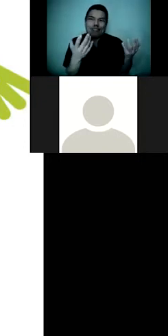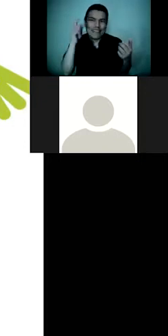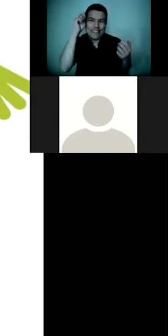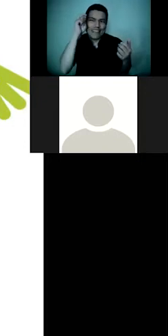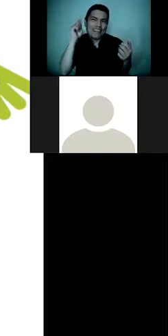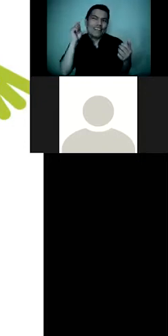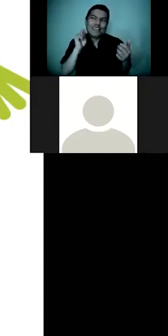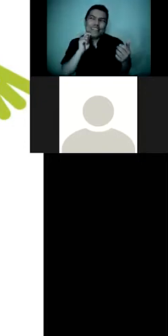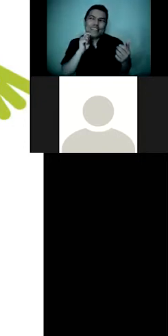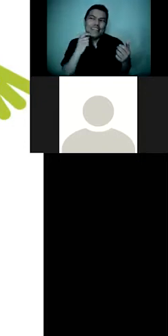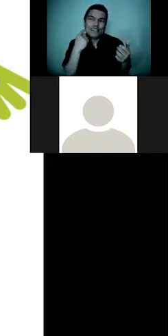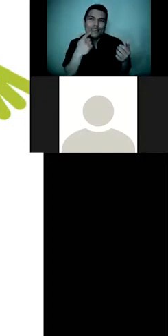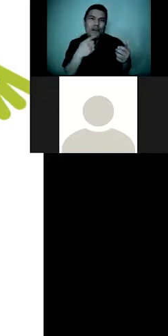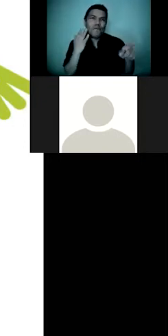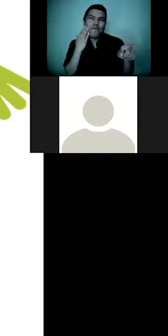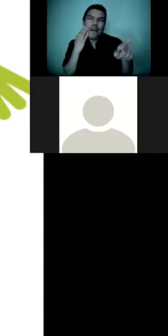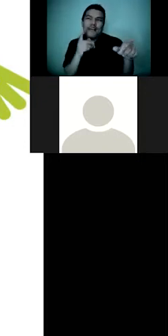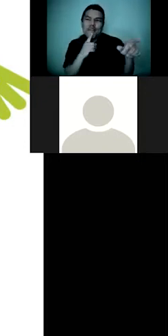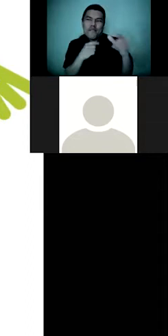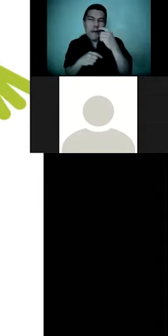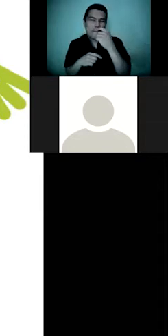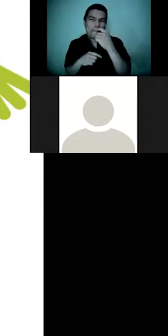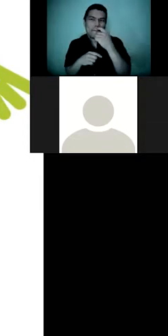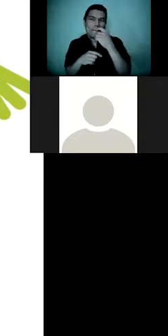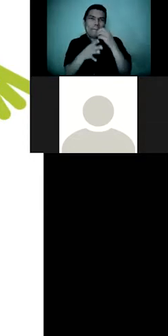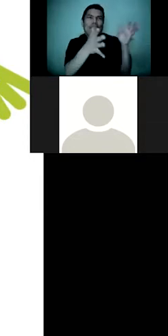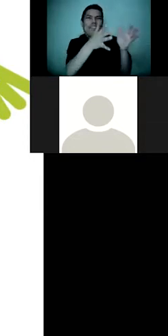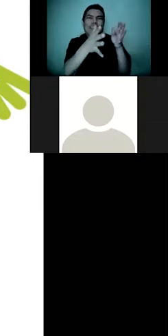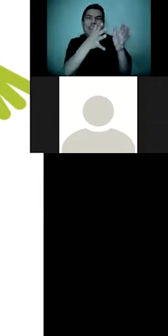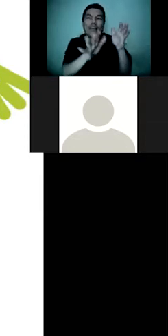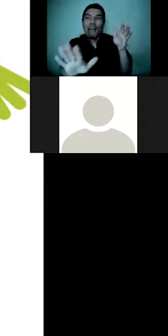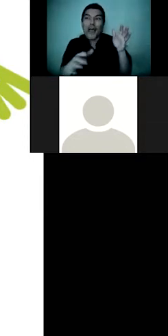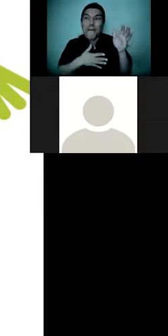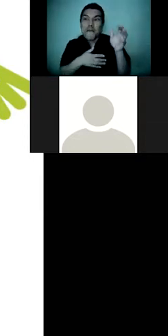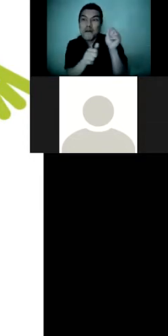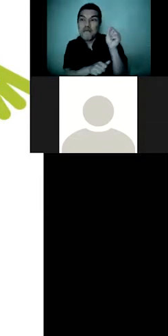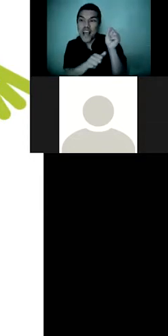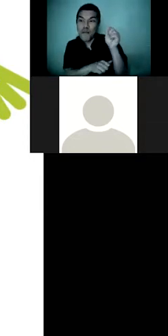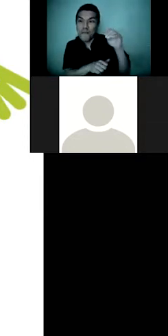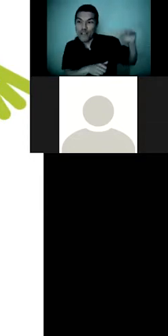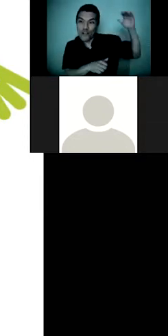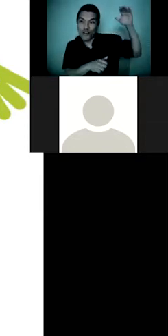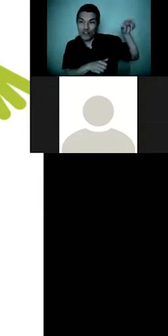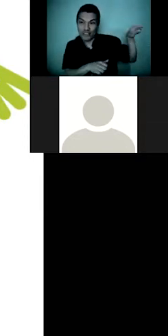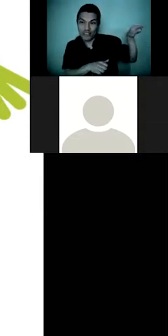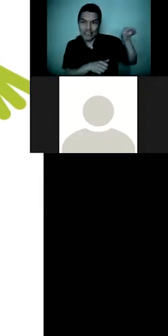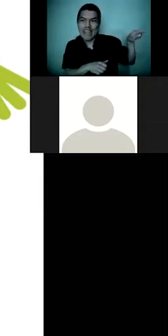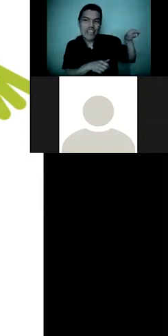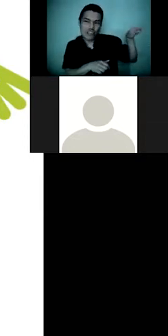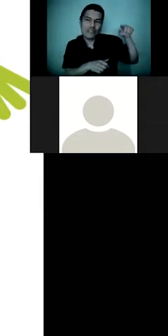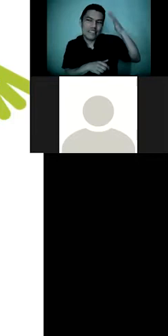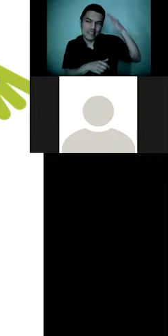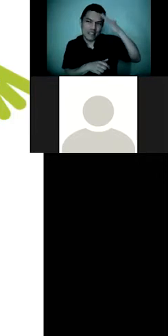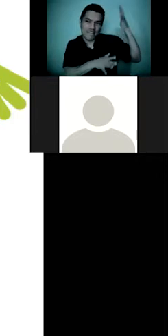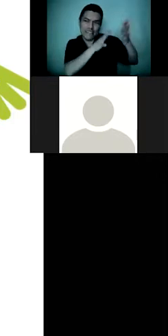Igual, tío, tía, sordo, mamá, papá. Y siempre veía. Y mi hermano